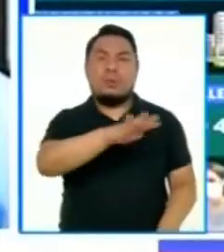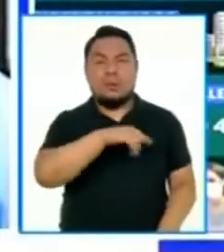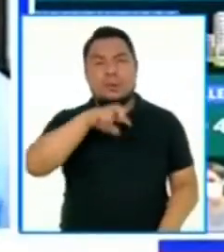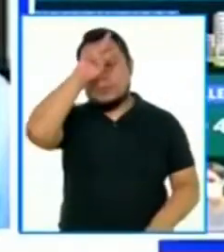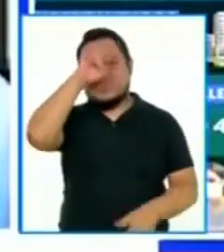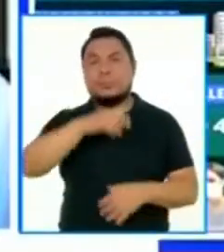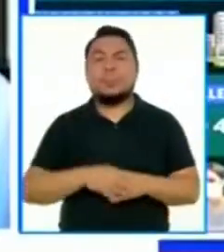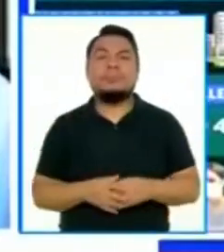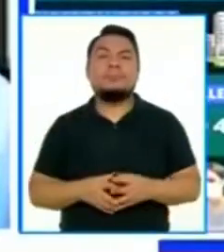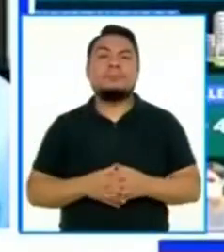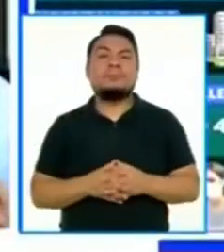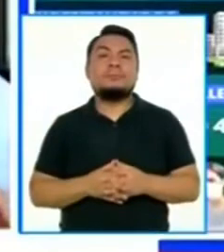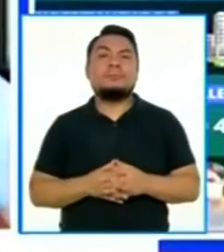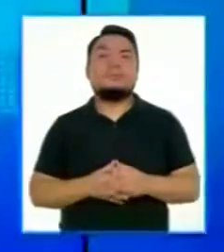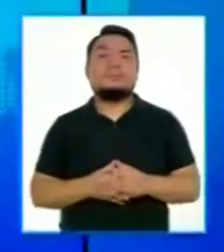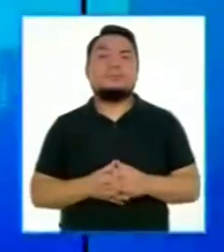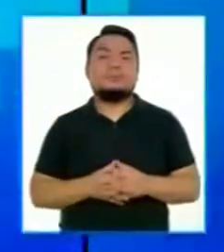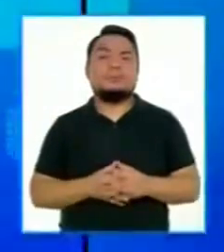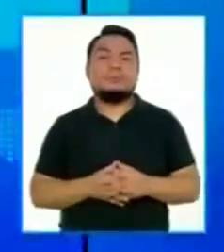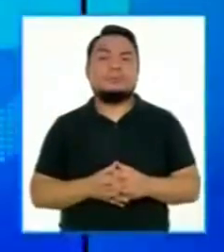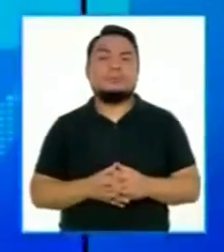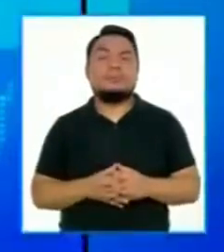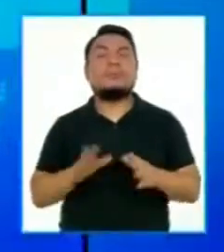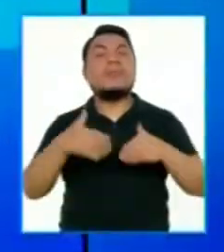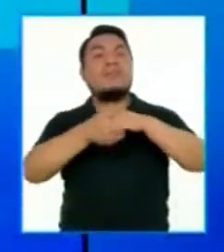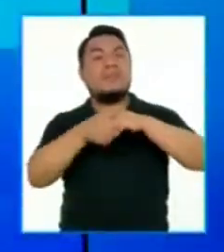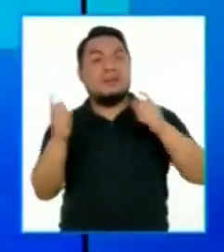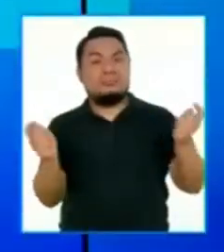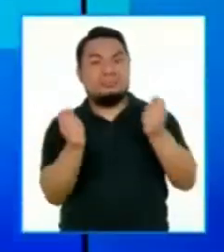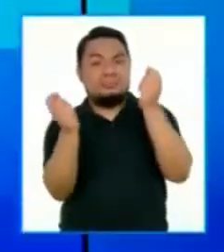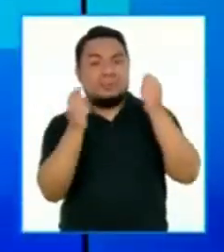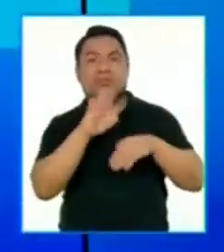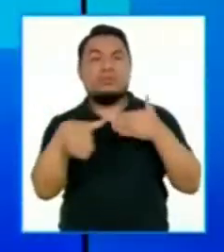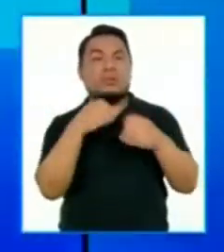rincones del Perú. Felicitaciones, por supuesto, a todos los colegas de Radio.